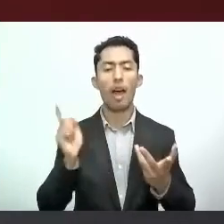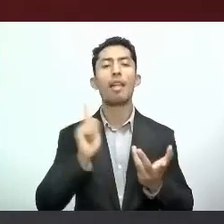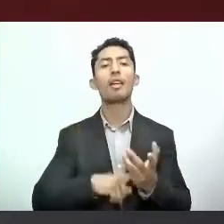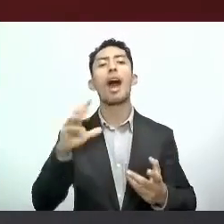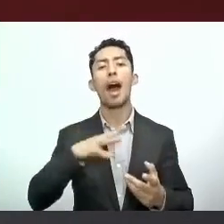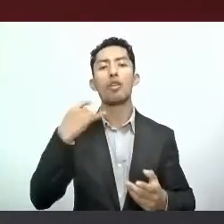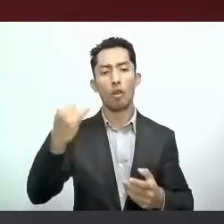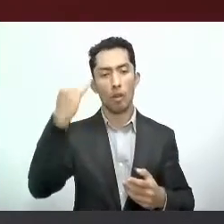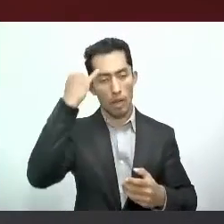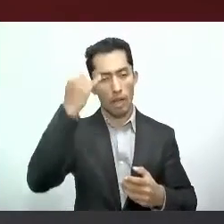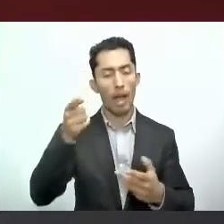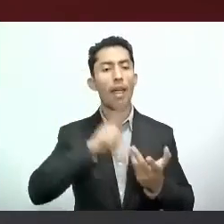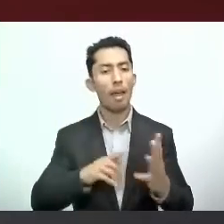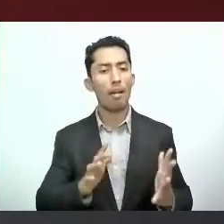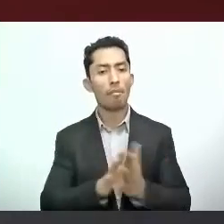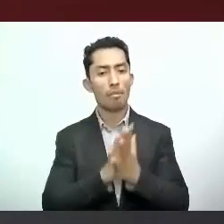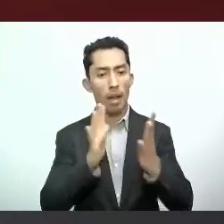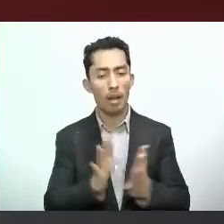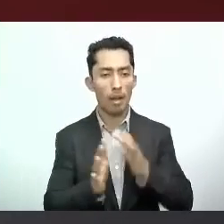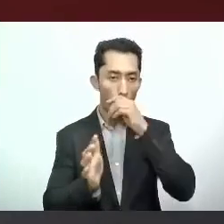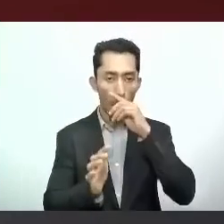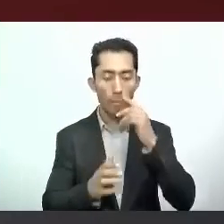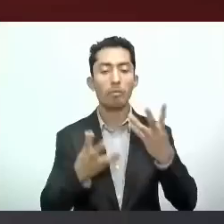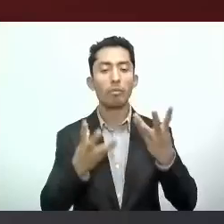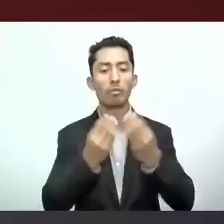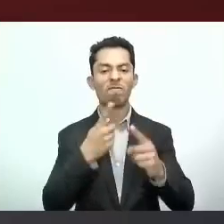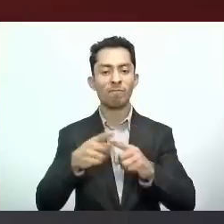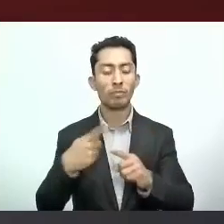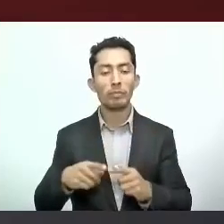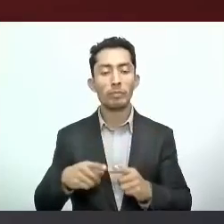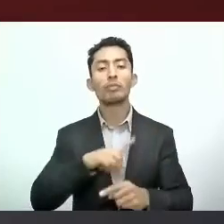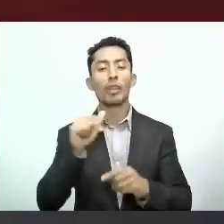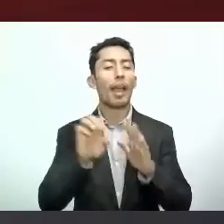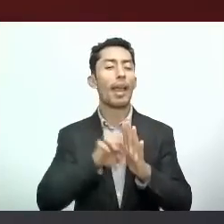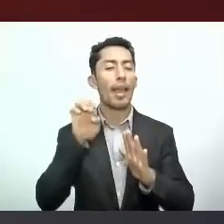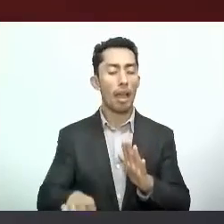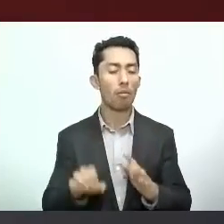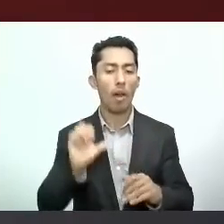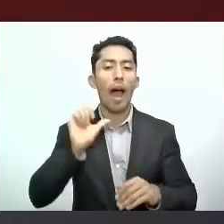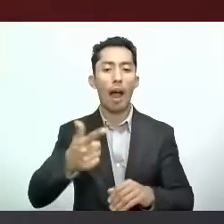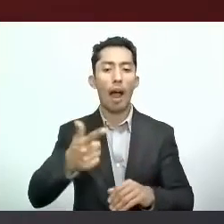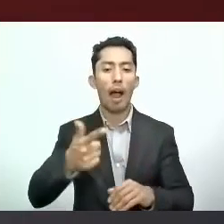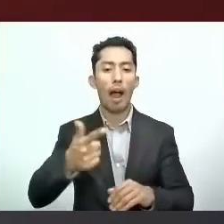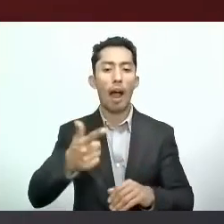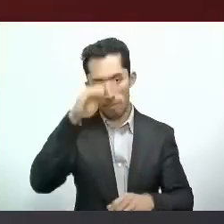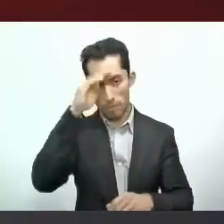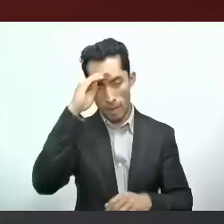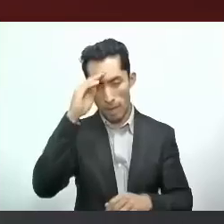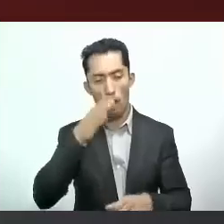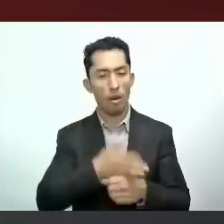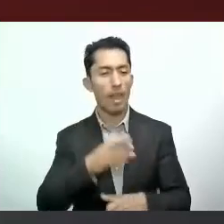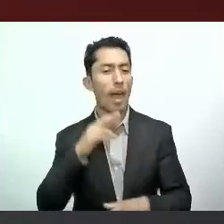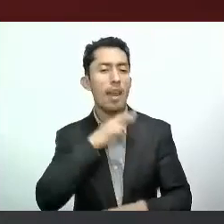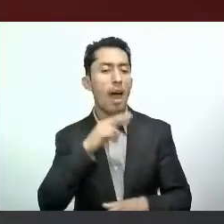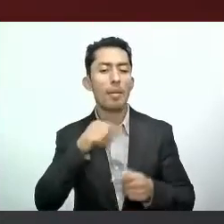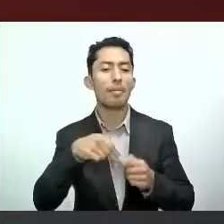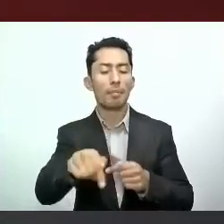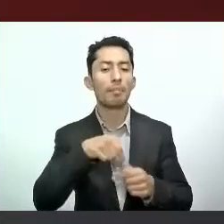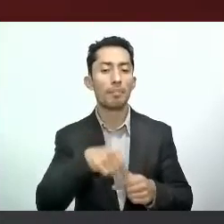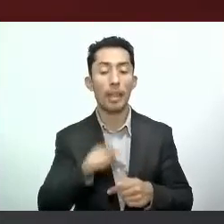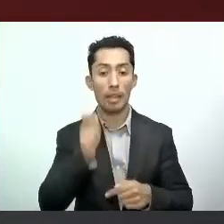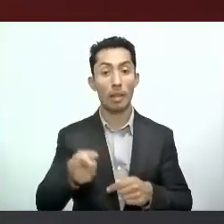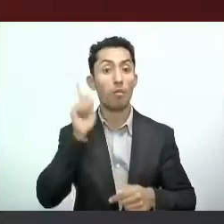participación, co-creación y tal. Y por poner un ejemplo, algo que estamos pensando en lo inmediato es que a las